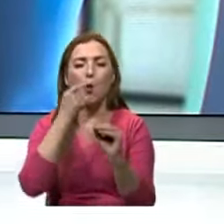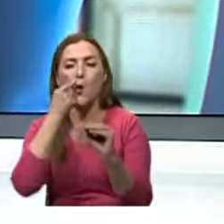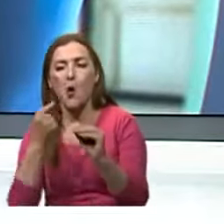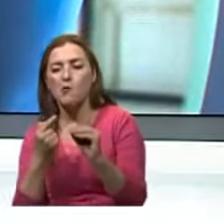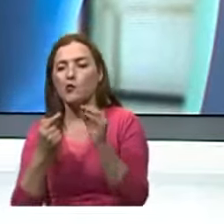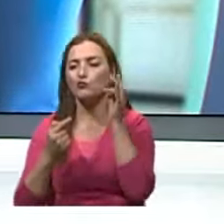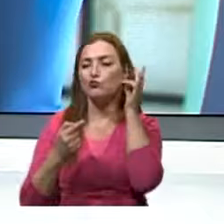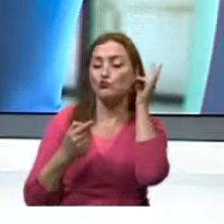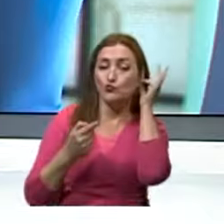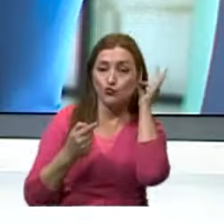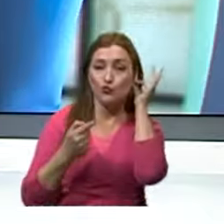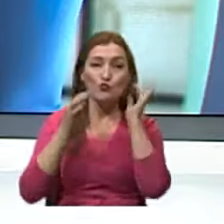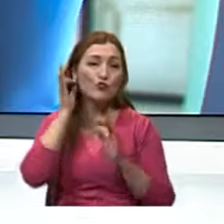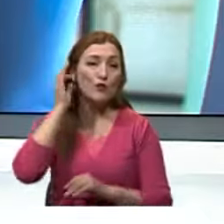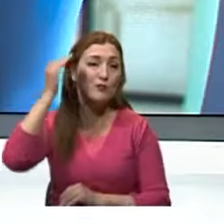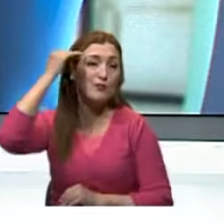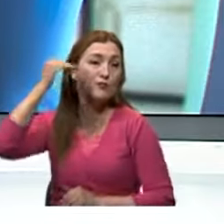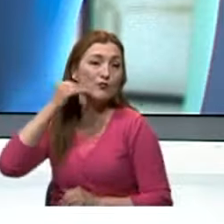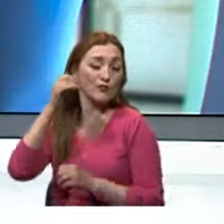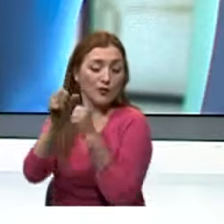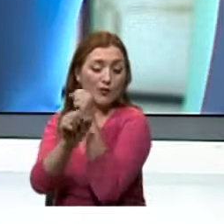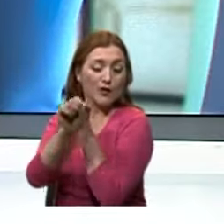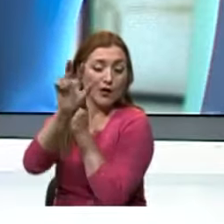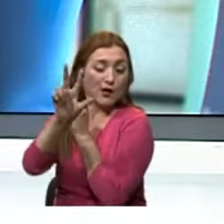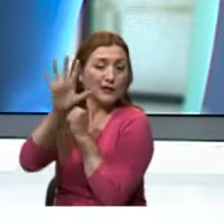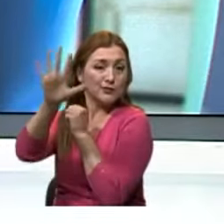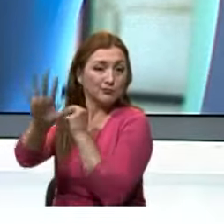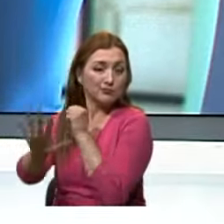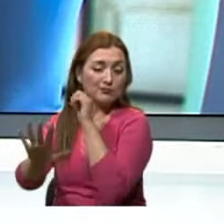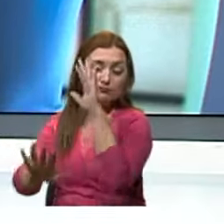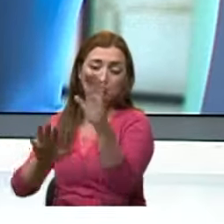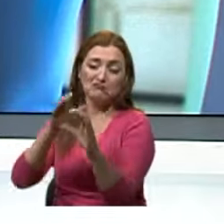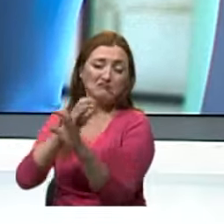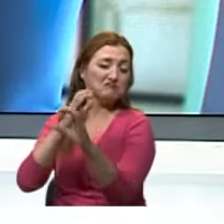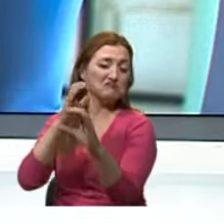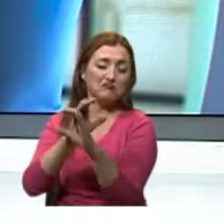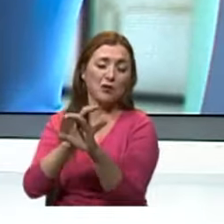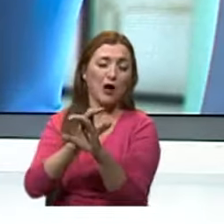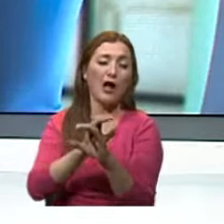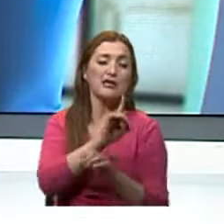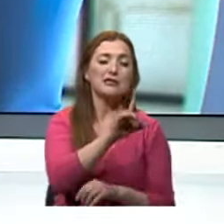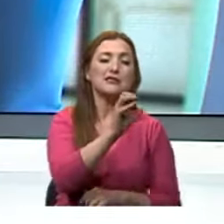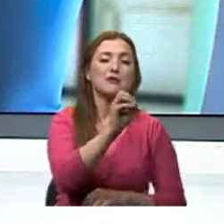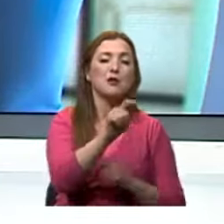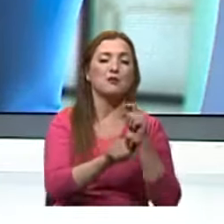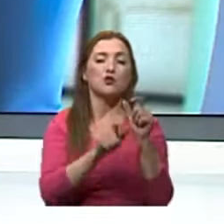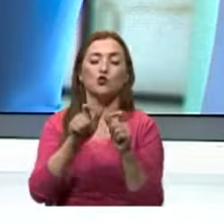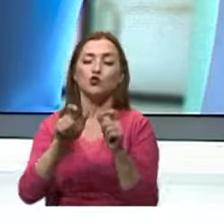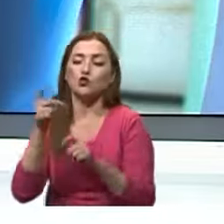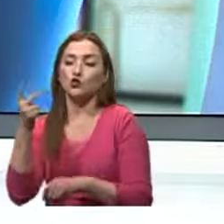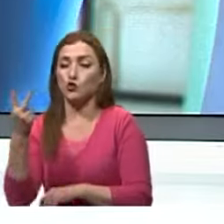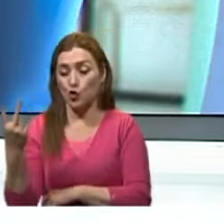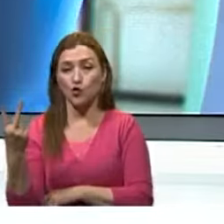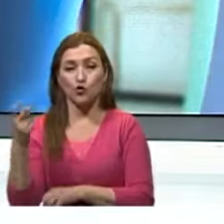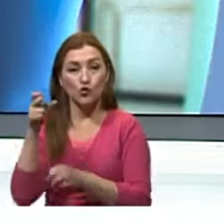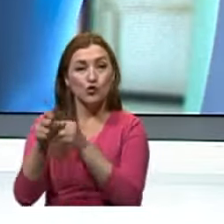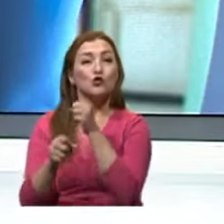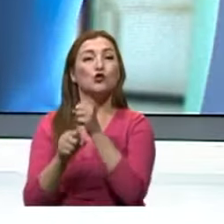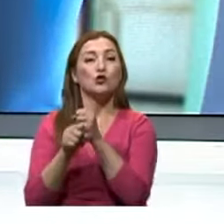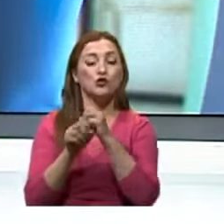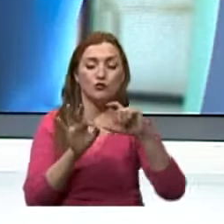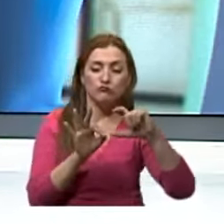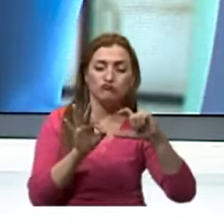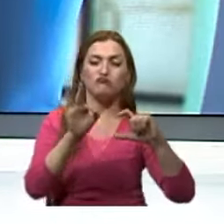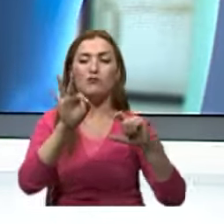las mujeres menores de 35 años, la incidencia se estima que es de 2 entre cada 100.000 personas año, mientras que este número llega hasta